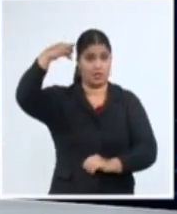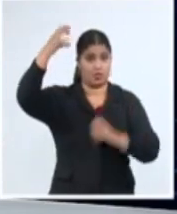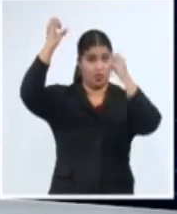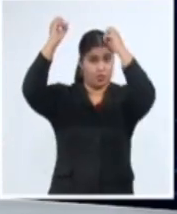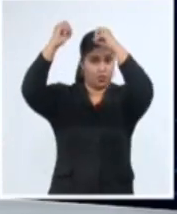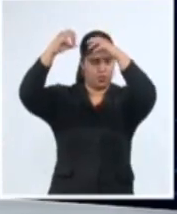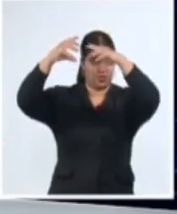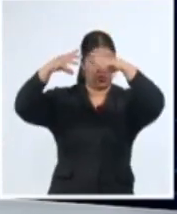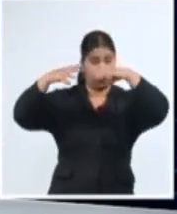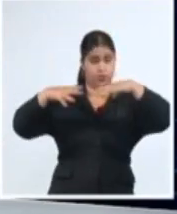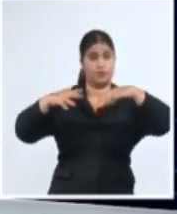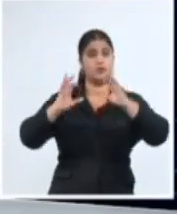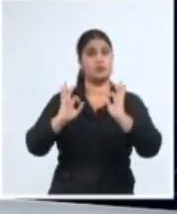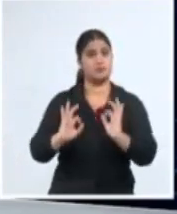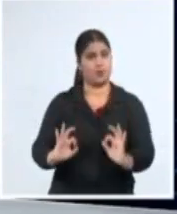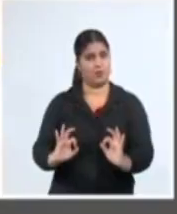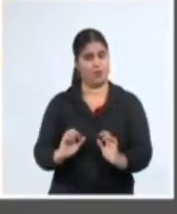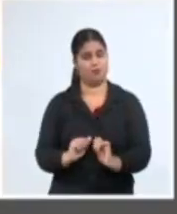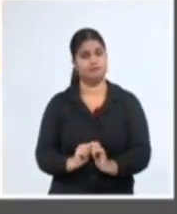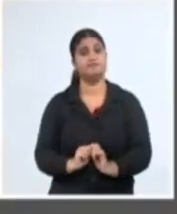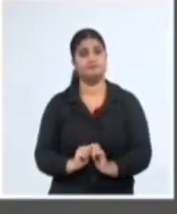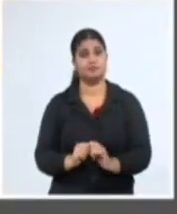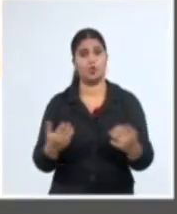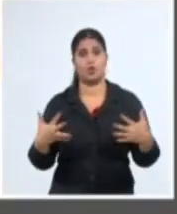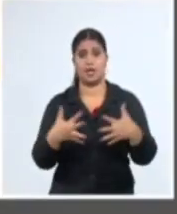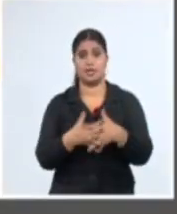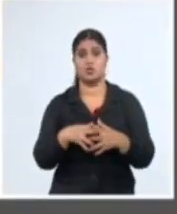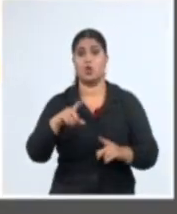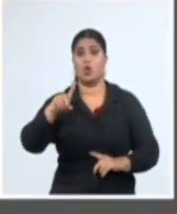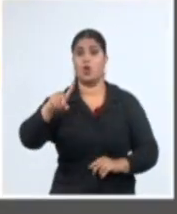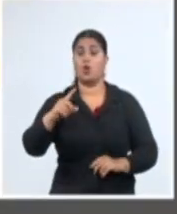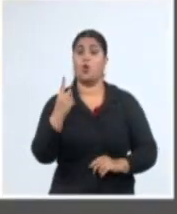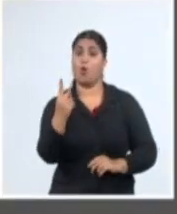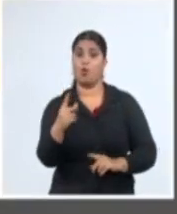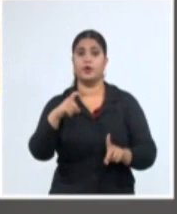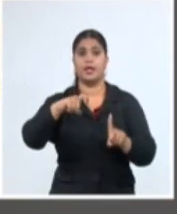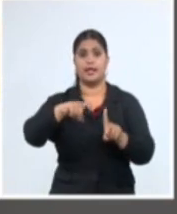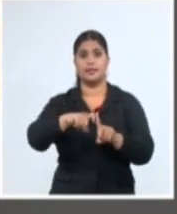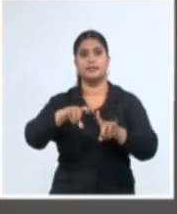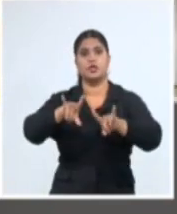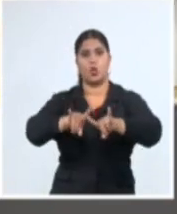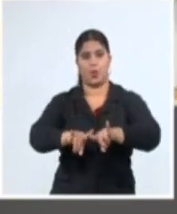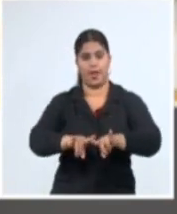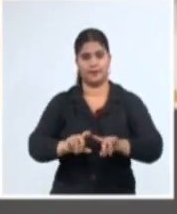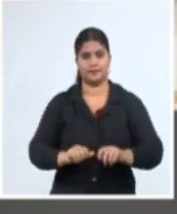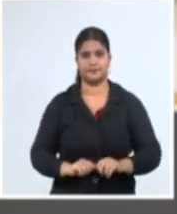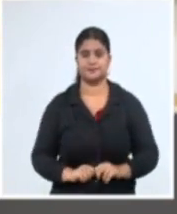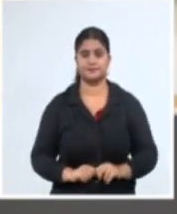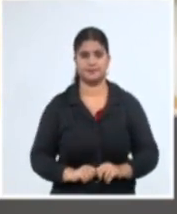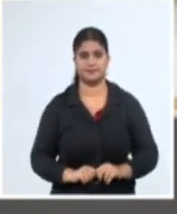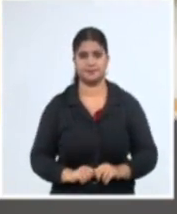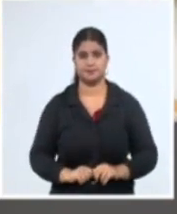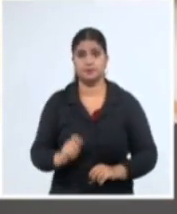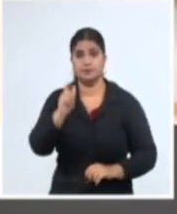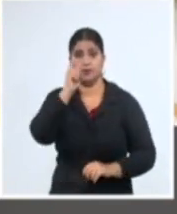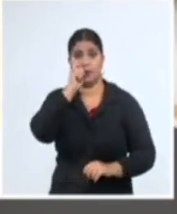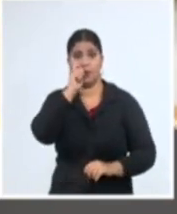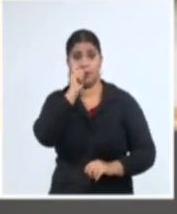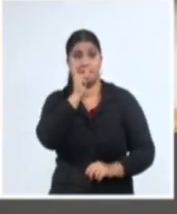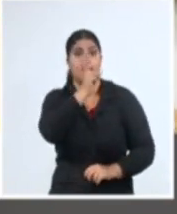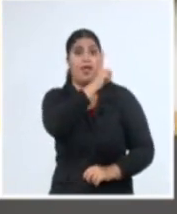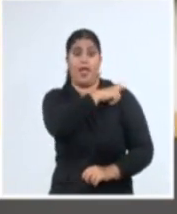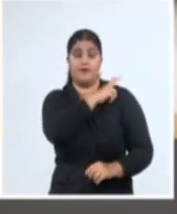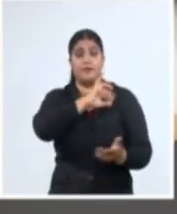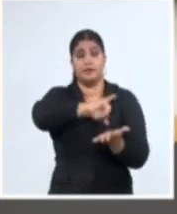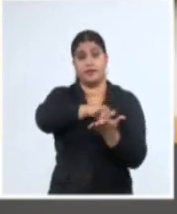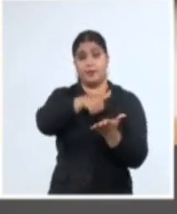red eléctrica de 1 kW. En conferencia de prensa, Rolando Gómez Rondón, gerente general de la división Ecosol Energía, explicó